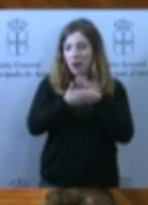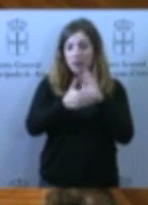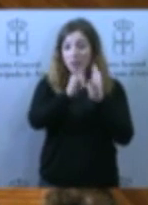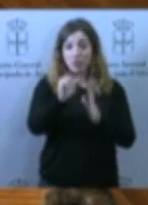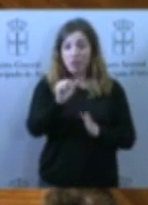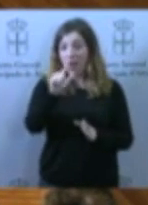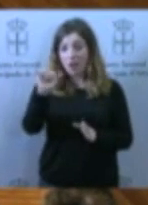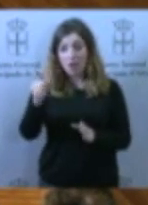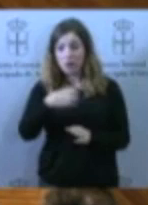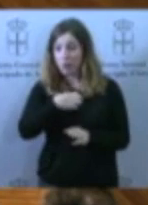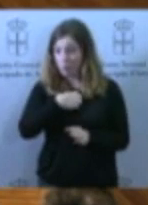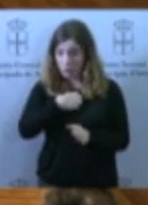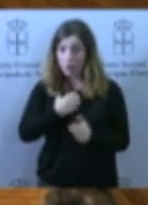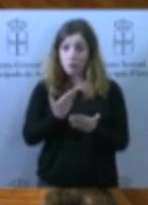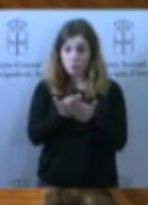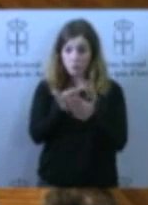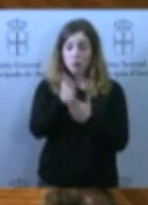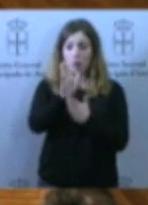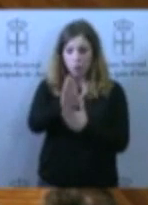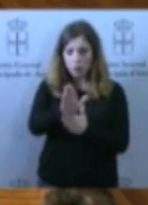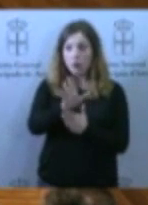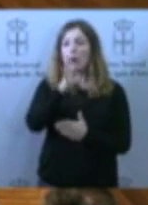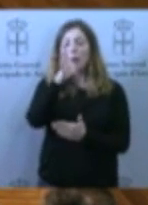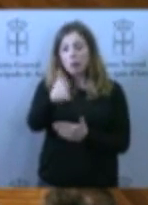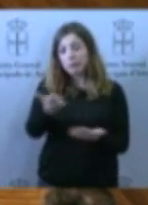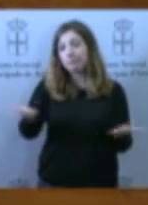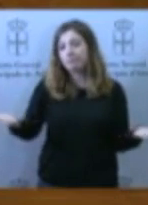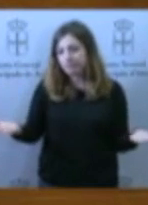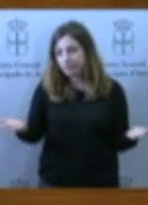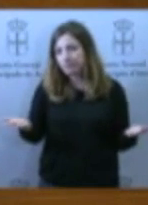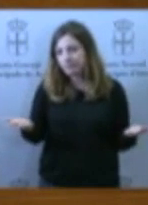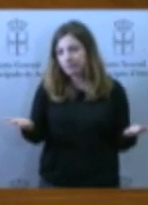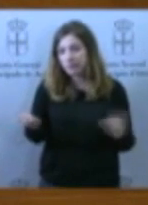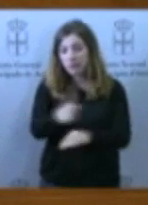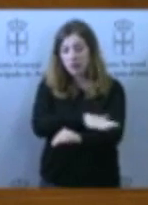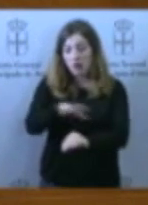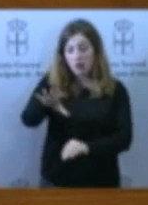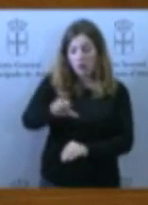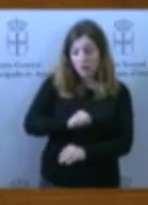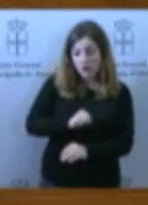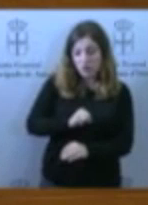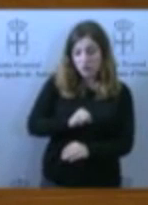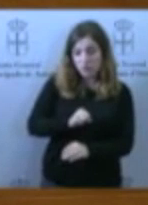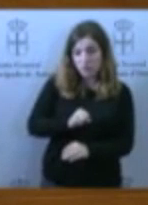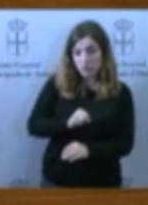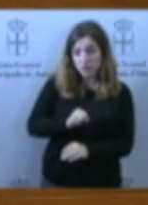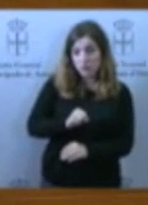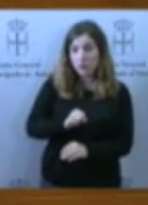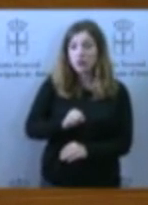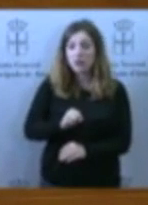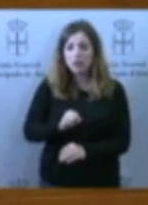esta moción, porque claro, después de estar gobernando el Gobierno de la Nación durante 6 años y